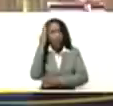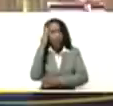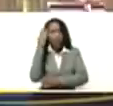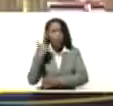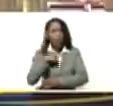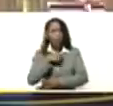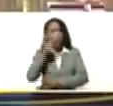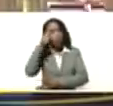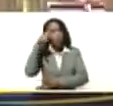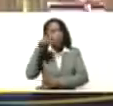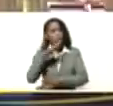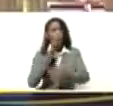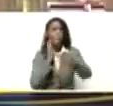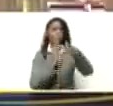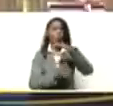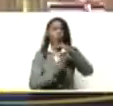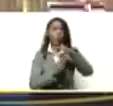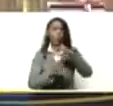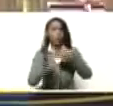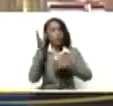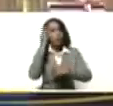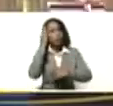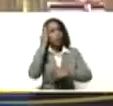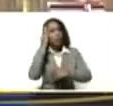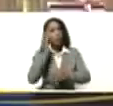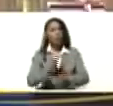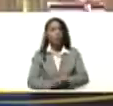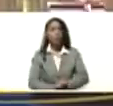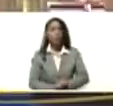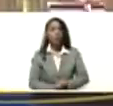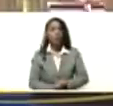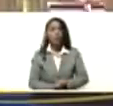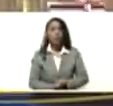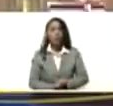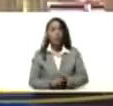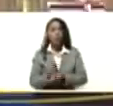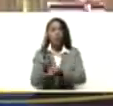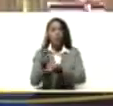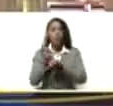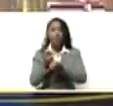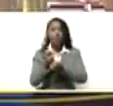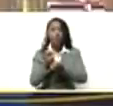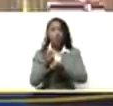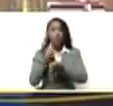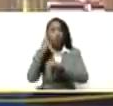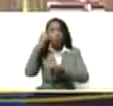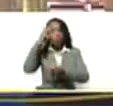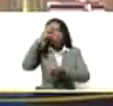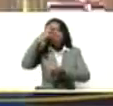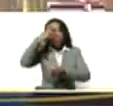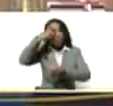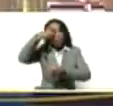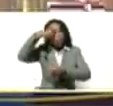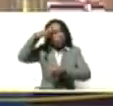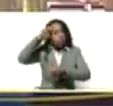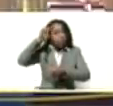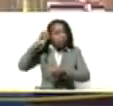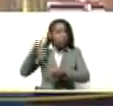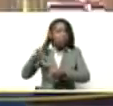y sí queremos una muestra revisemos entonces